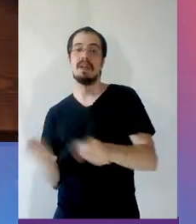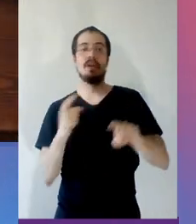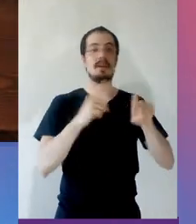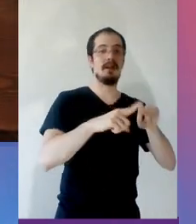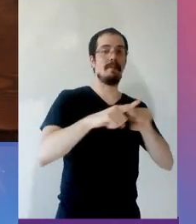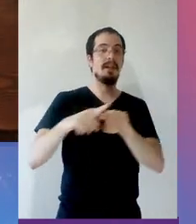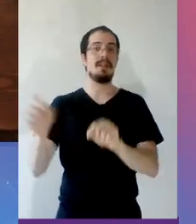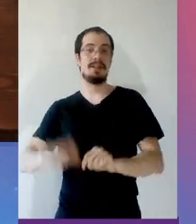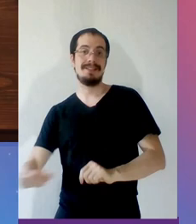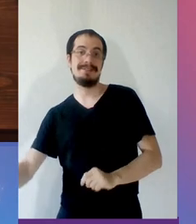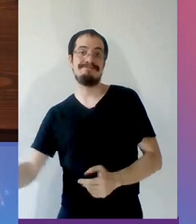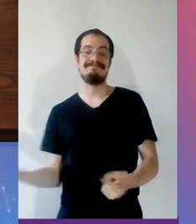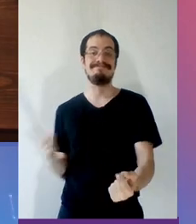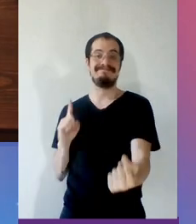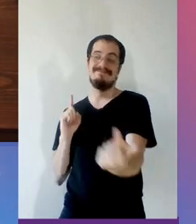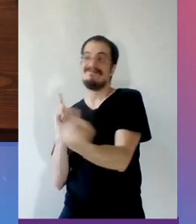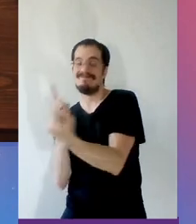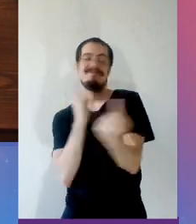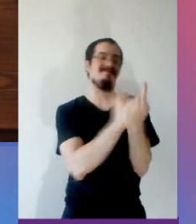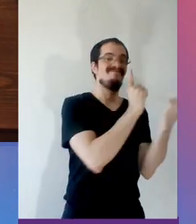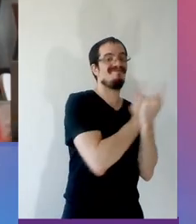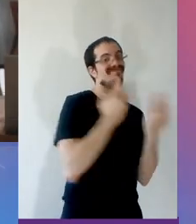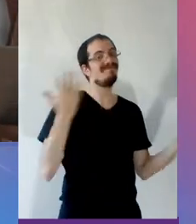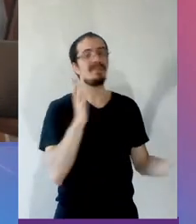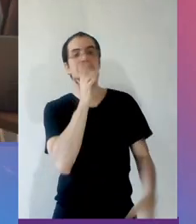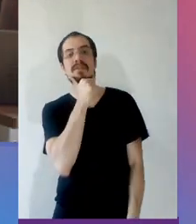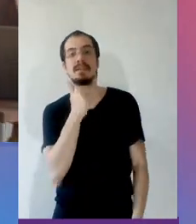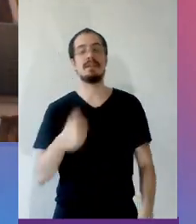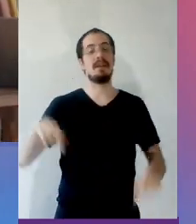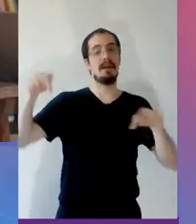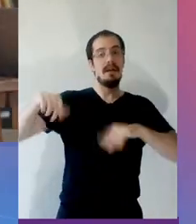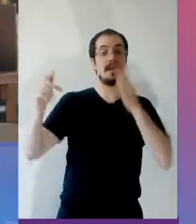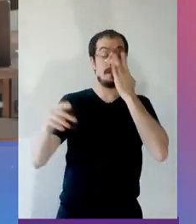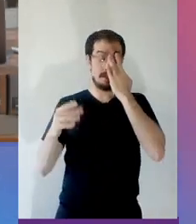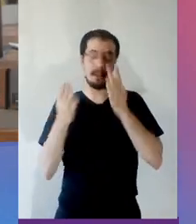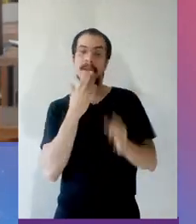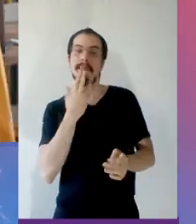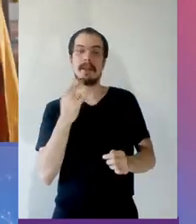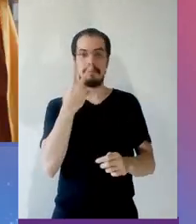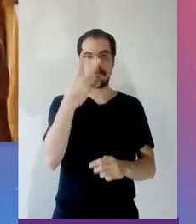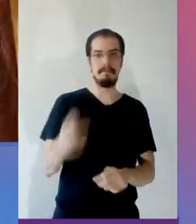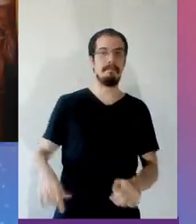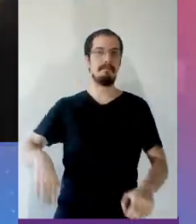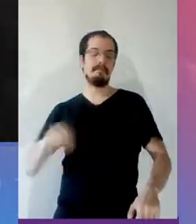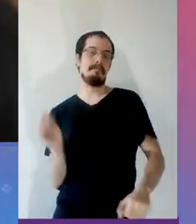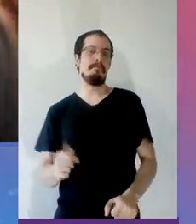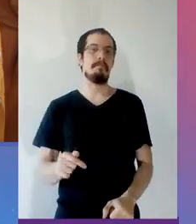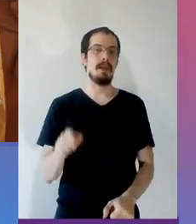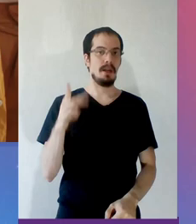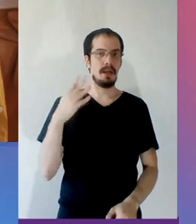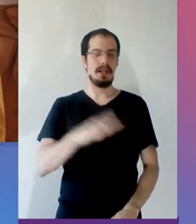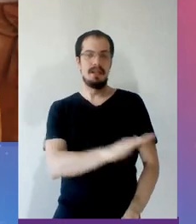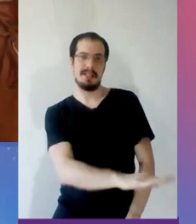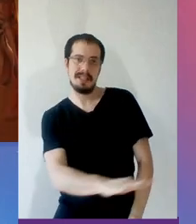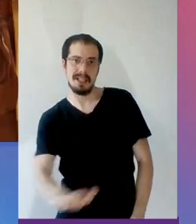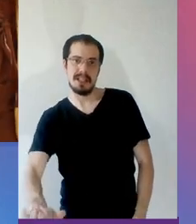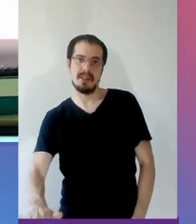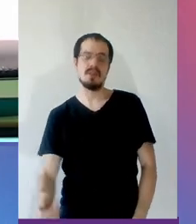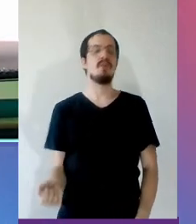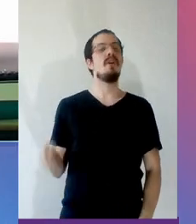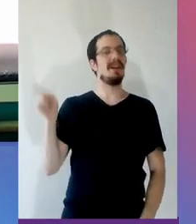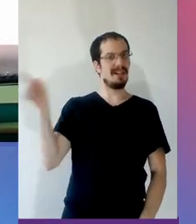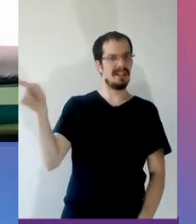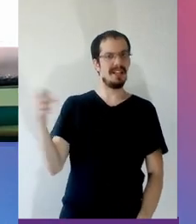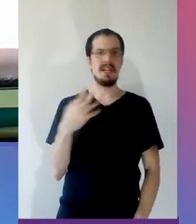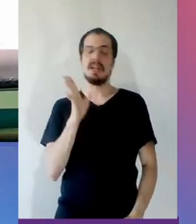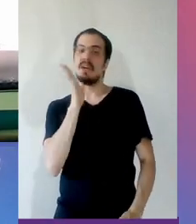Por otro lado, la doctora tocaba muy bien también el tema que se ve más en los adolescentes, pero los niños justamente porque no tienen la capacidad de